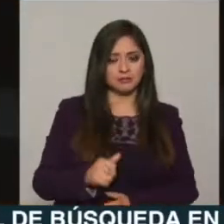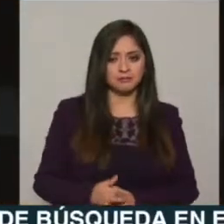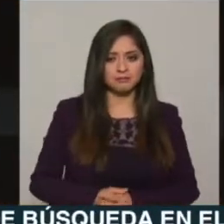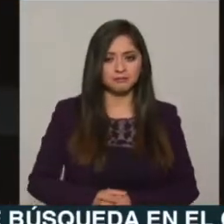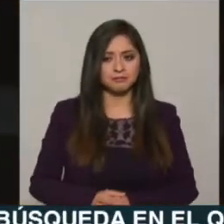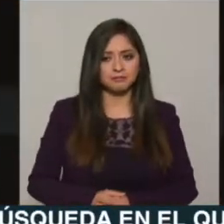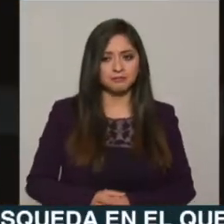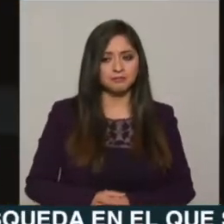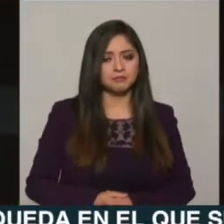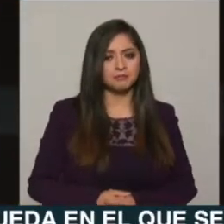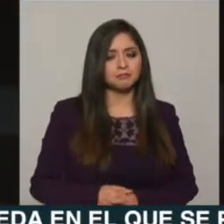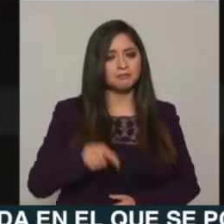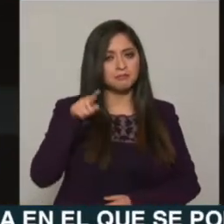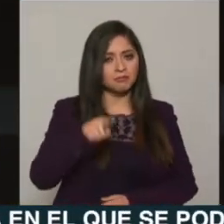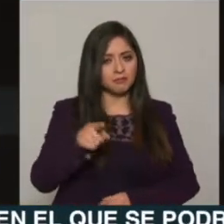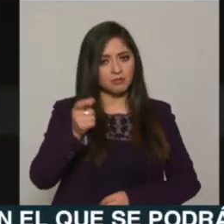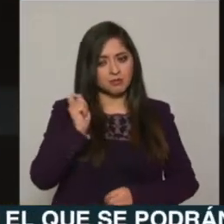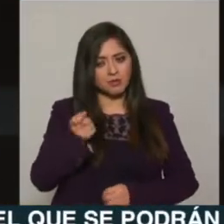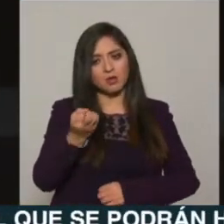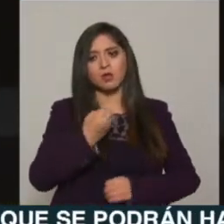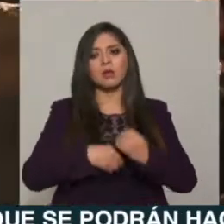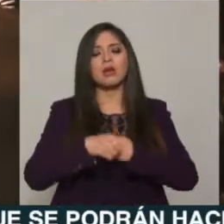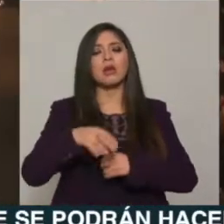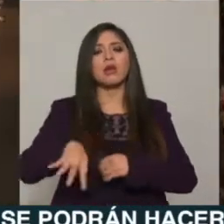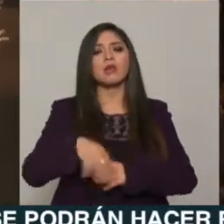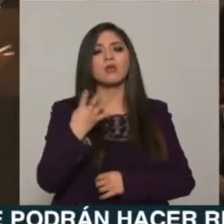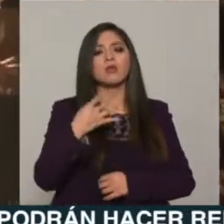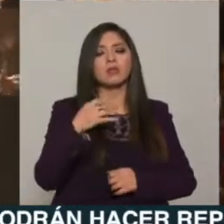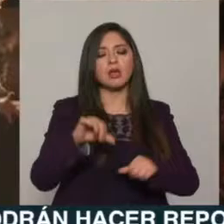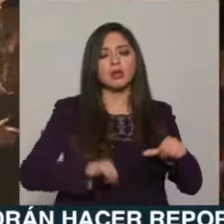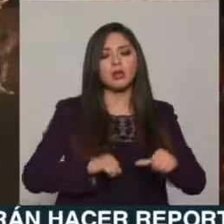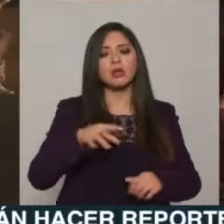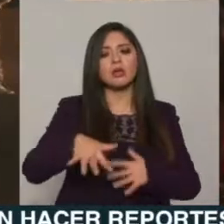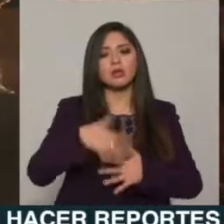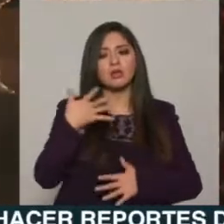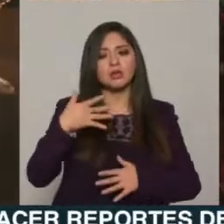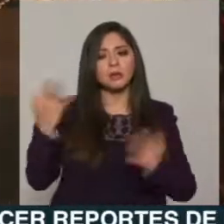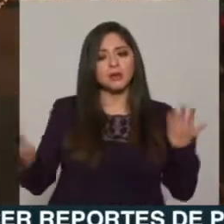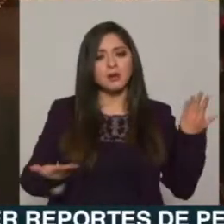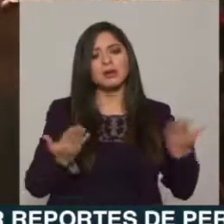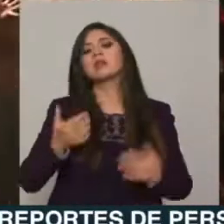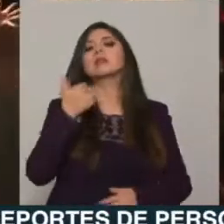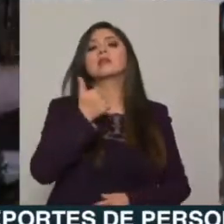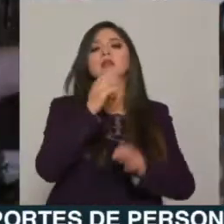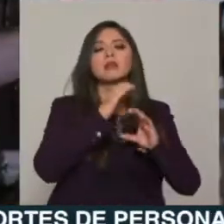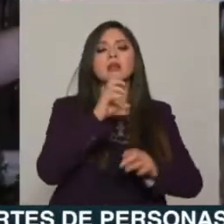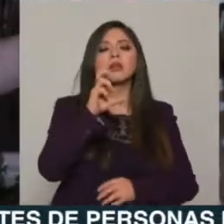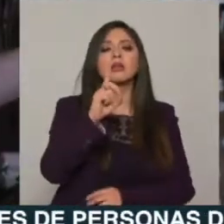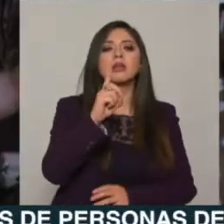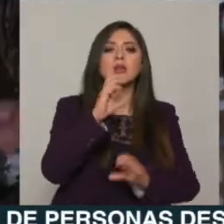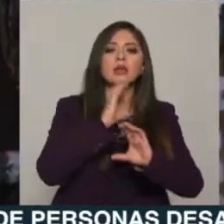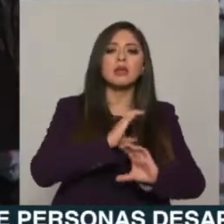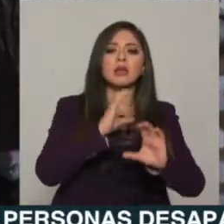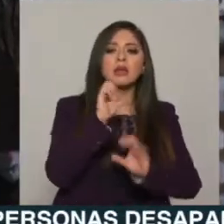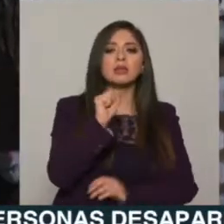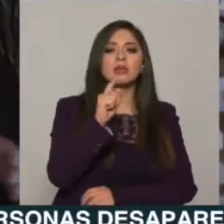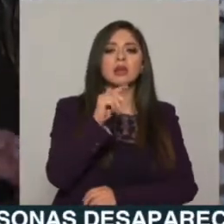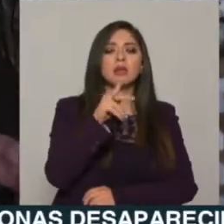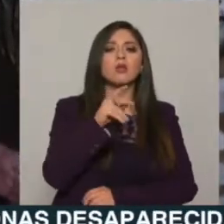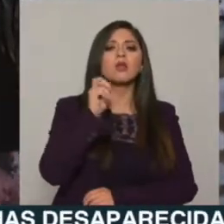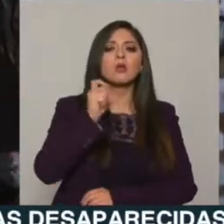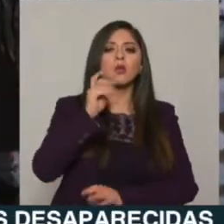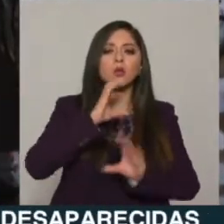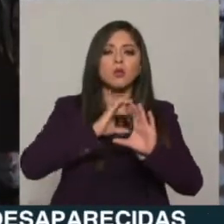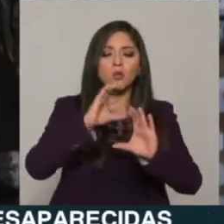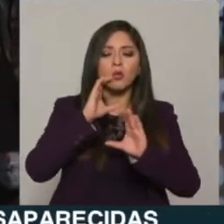En el montaje participaron 14 actores, 15 bailarines, 6 solistas, 30 cantantes de staccato del coro de la